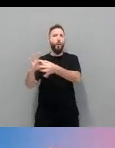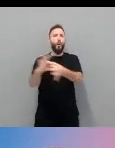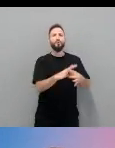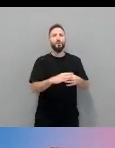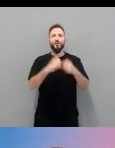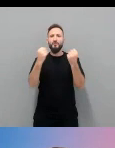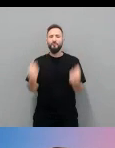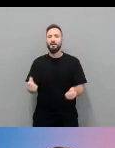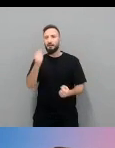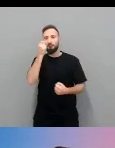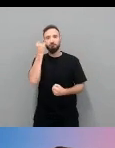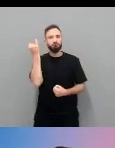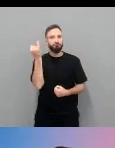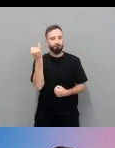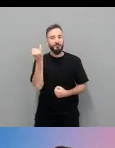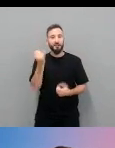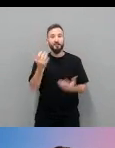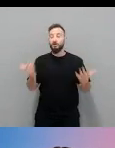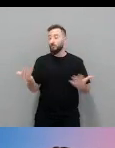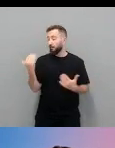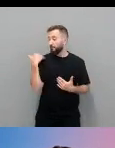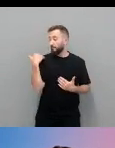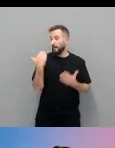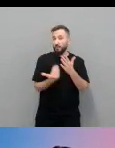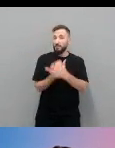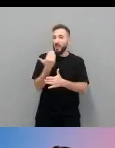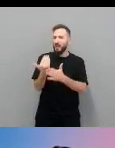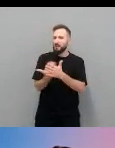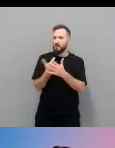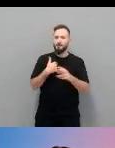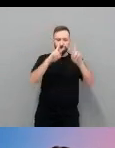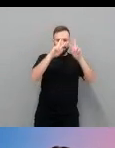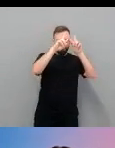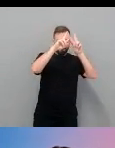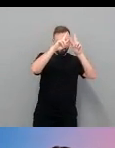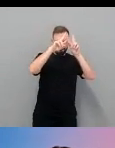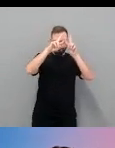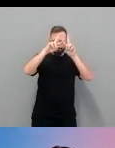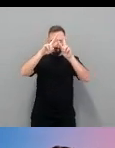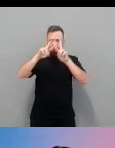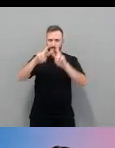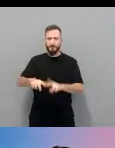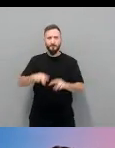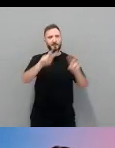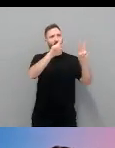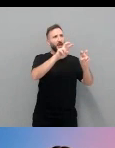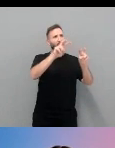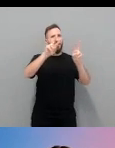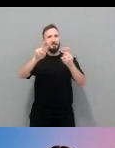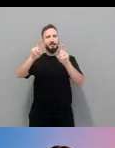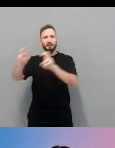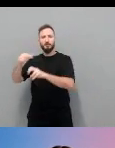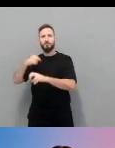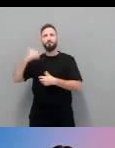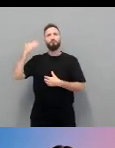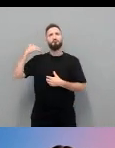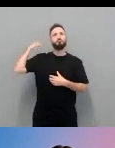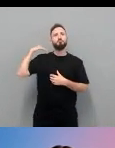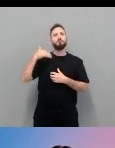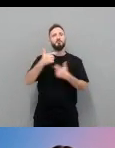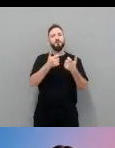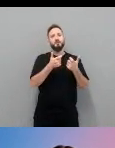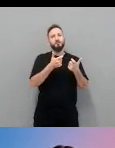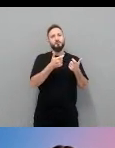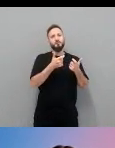días bueno, pues un barrido, ¿no? de aquellas cuestiones que nosotros desarrollamos en